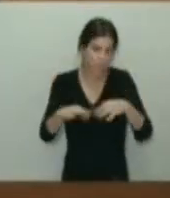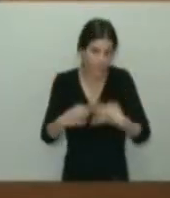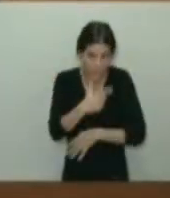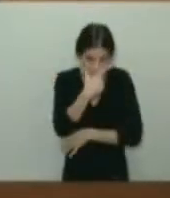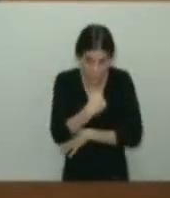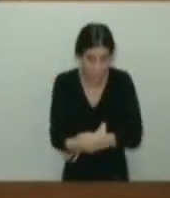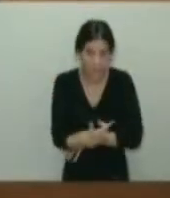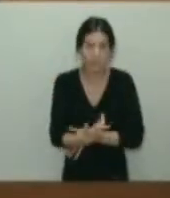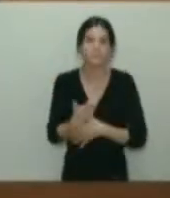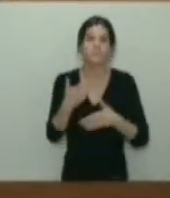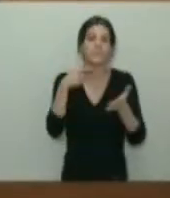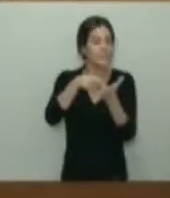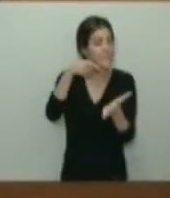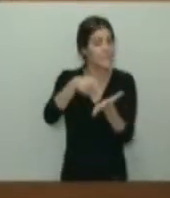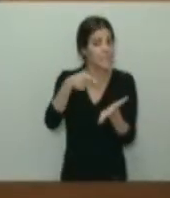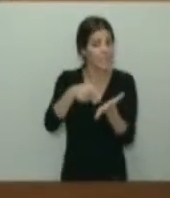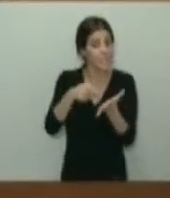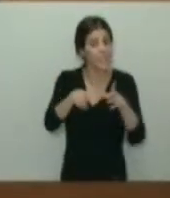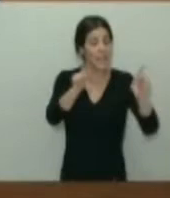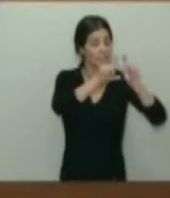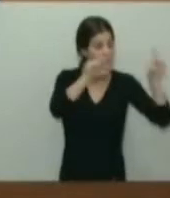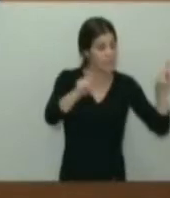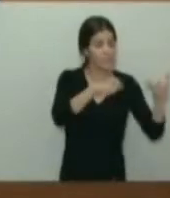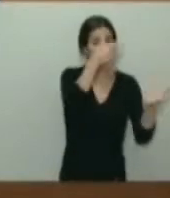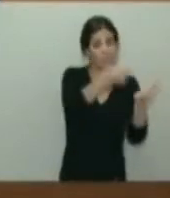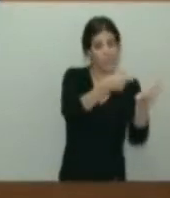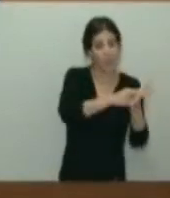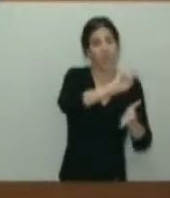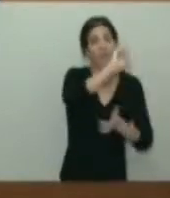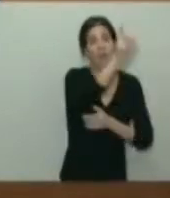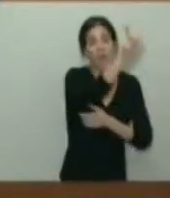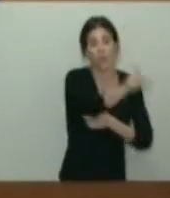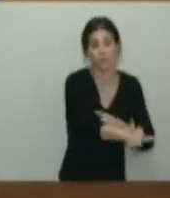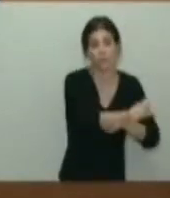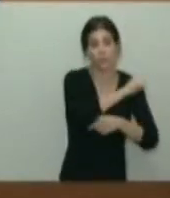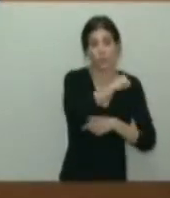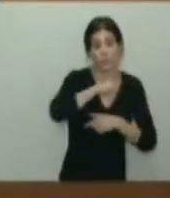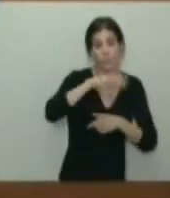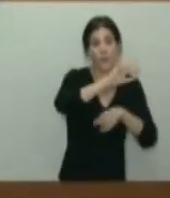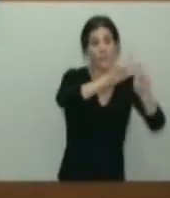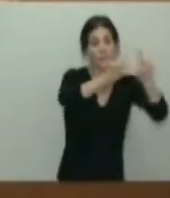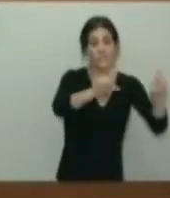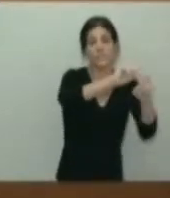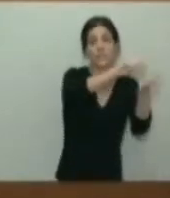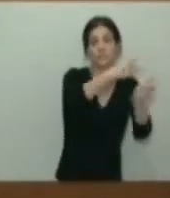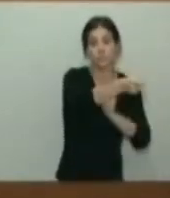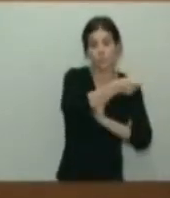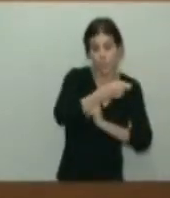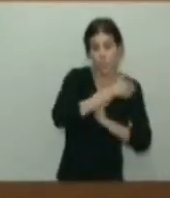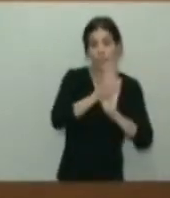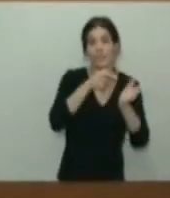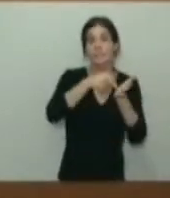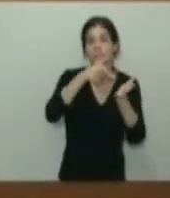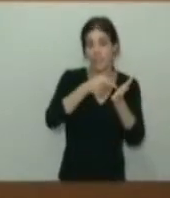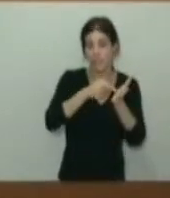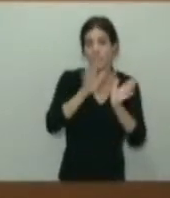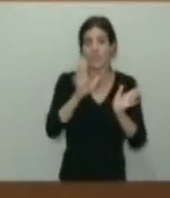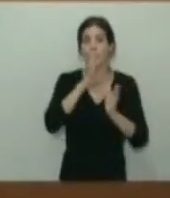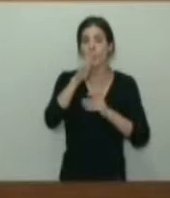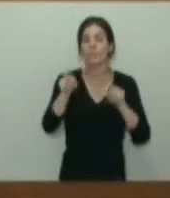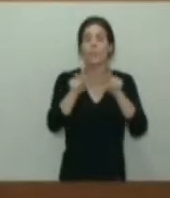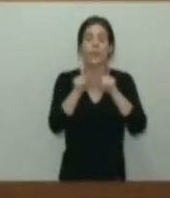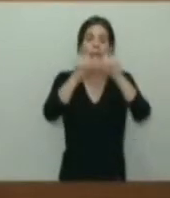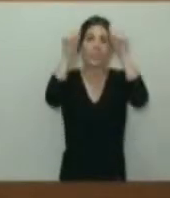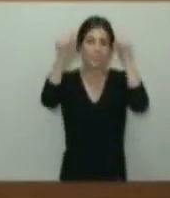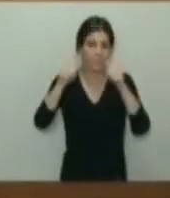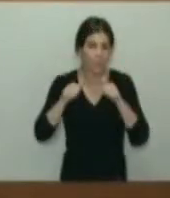Administración se les exigiera a las empresas el pago a los subcontratistas como paso previo, por ejemplo, al pago de las siguientes certificaciones de obra o los siguientes